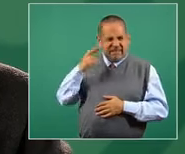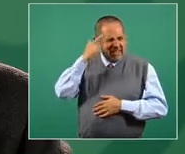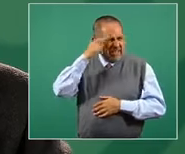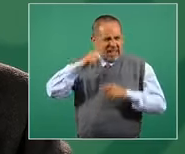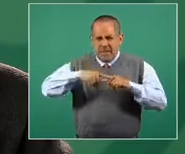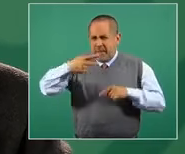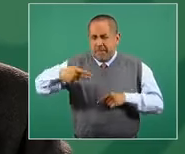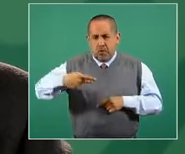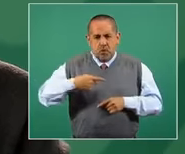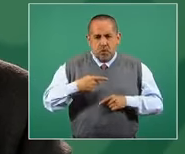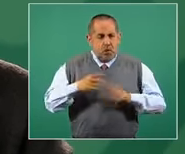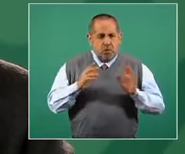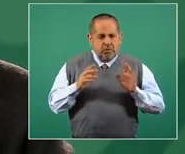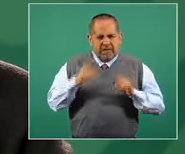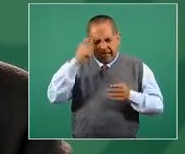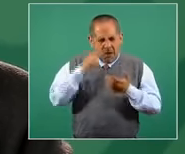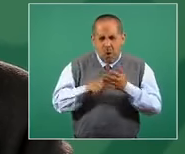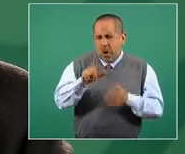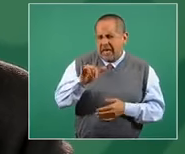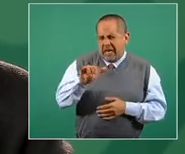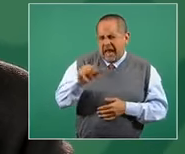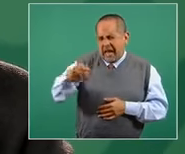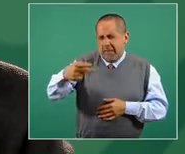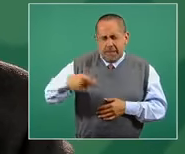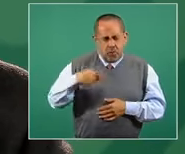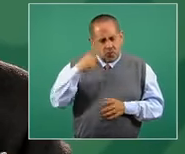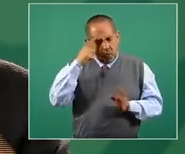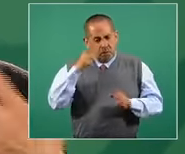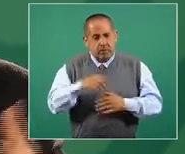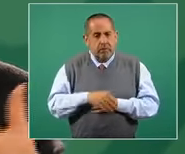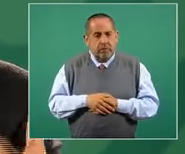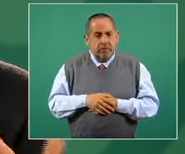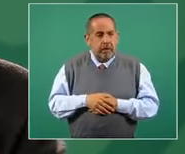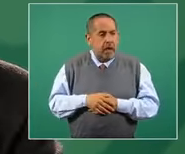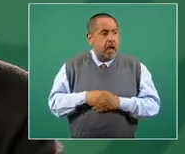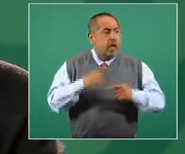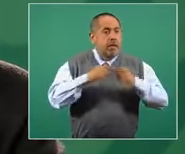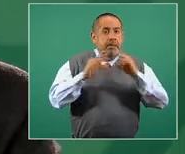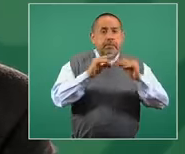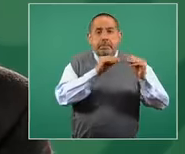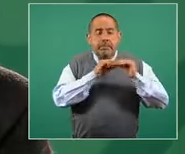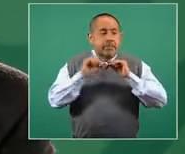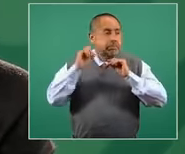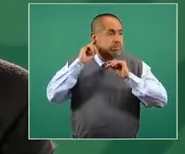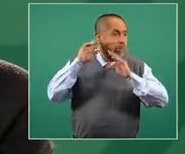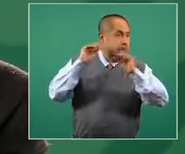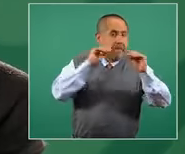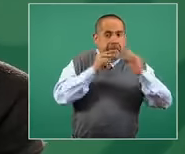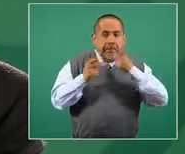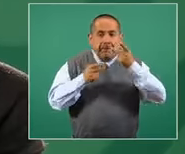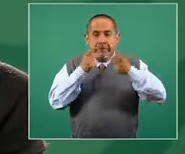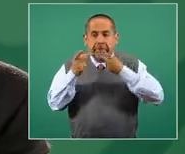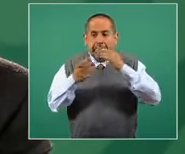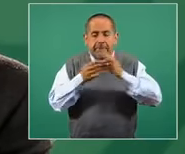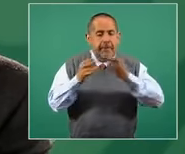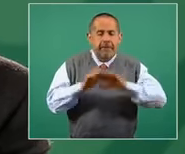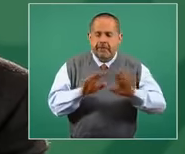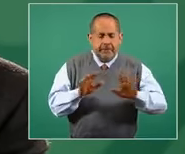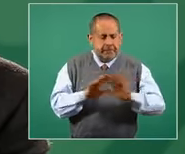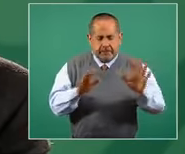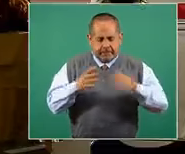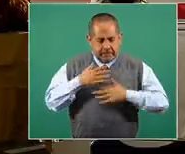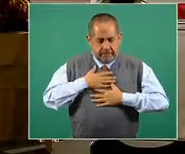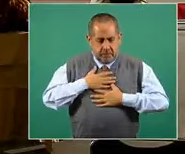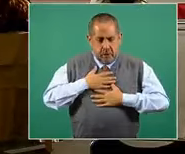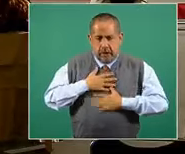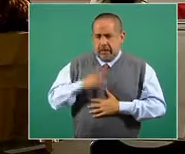lo preguntó, fue Liliana Noble, empieza a haber rumores y especulación. Por respeto a las personas